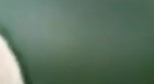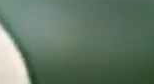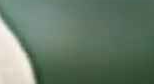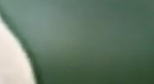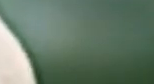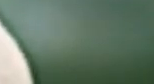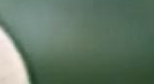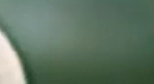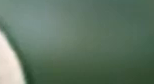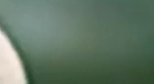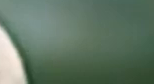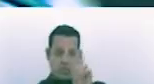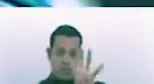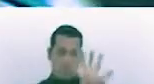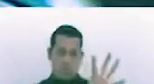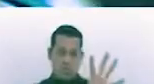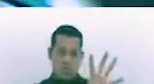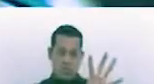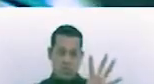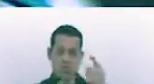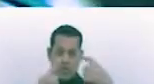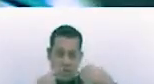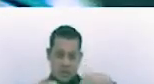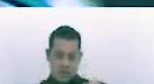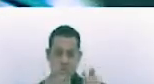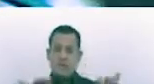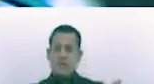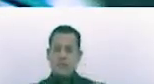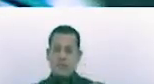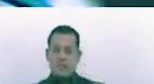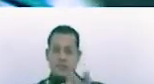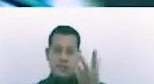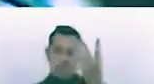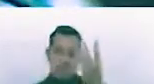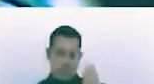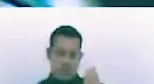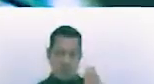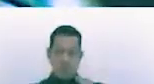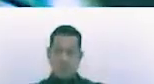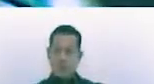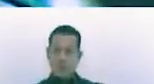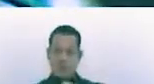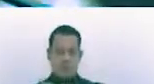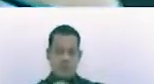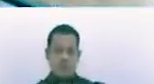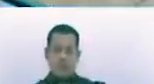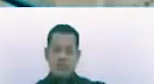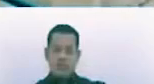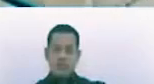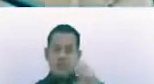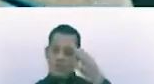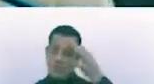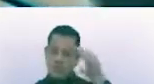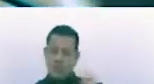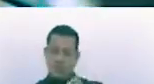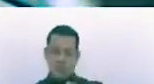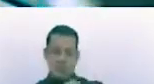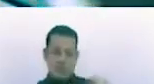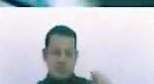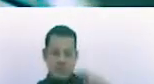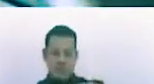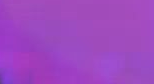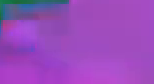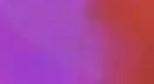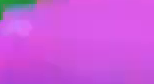que llegue el 2024 y seguir generando menos aceptación de los salvadoreños, porque seguramente esos curules se van a